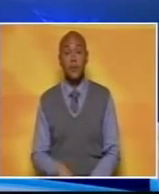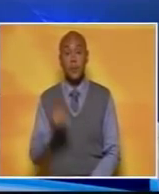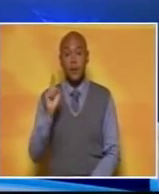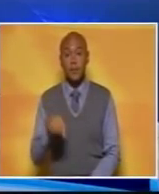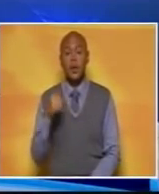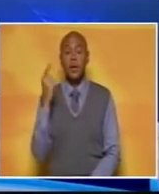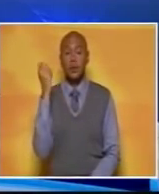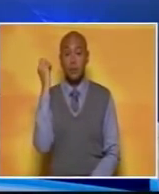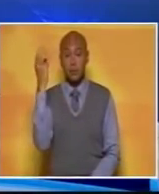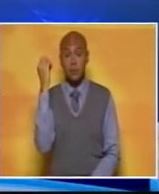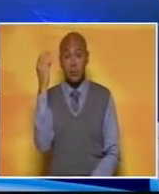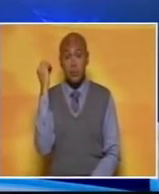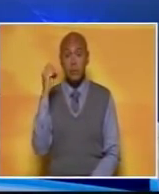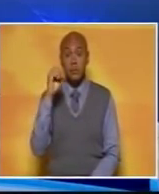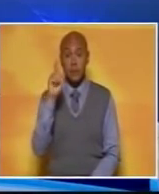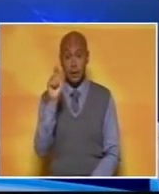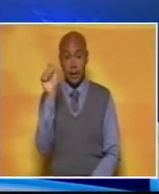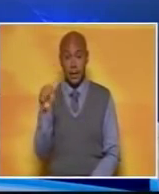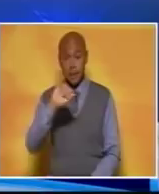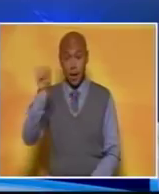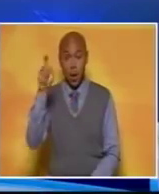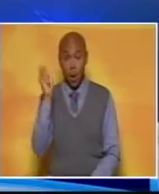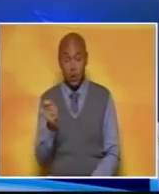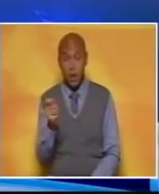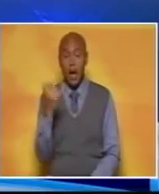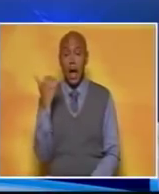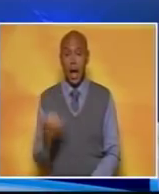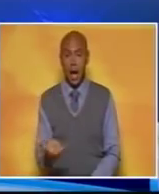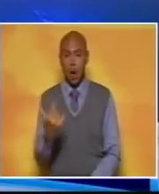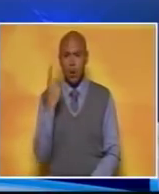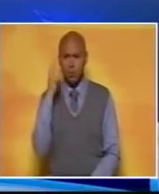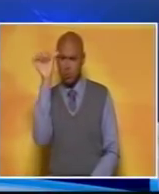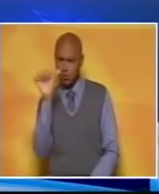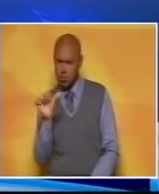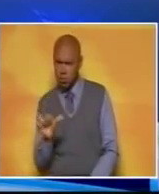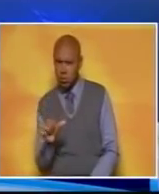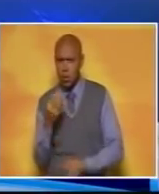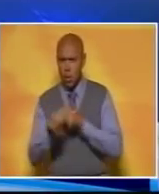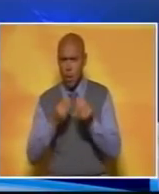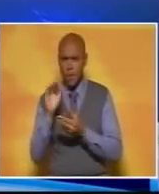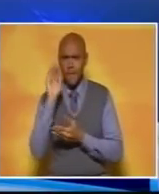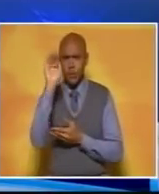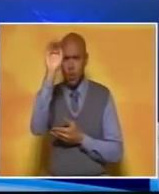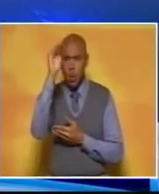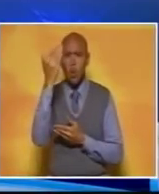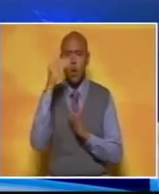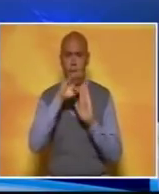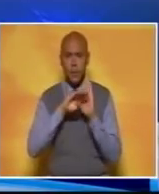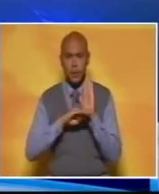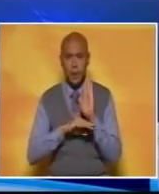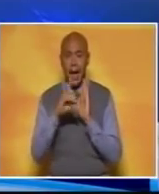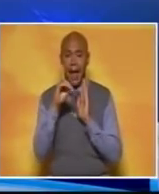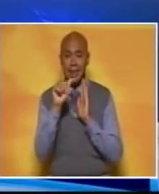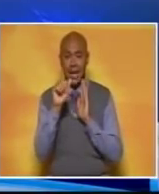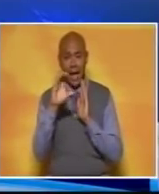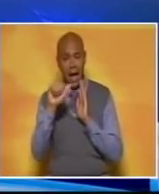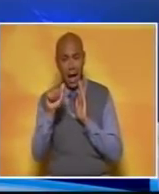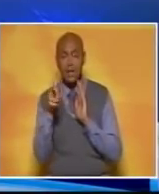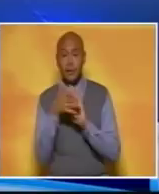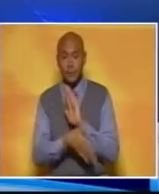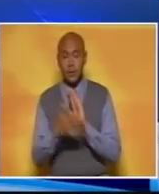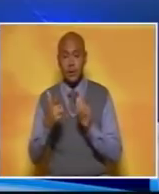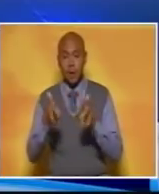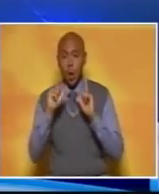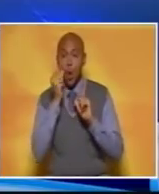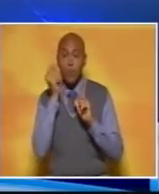Tribunal Supremo de Justicia de Estados Unidos evaluará cuál será el futuro del programa DACA que ampara a miles de indocumentados